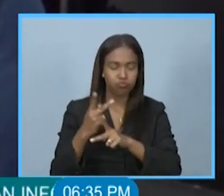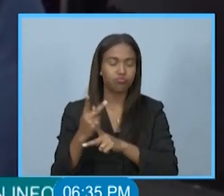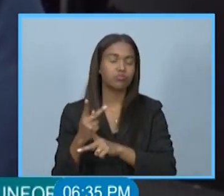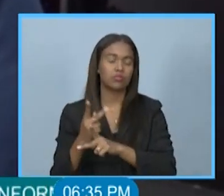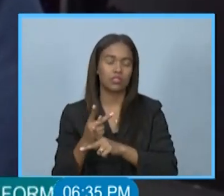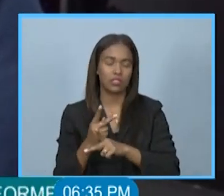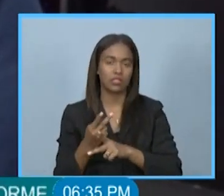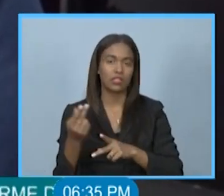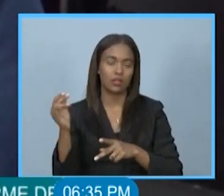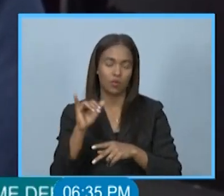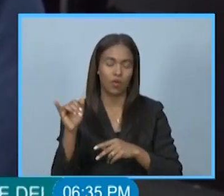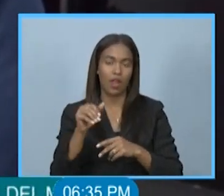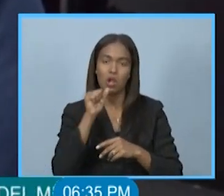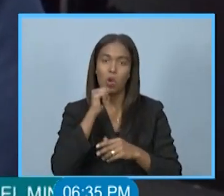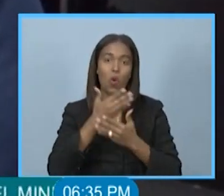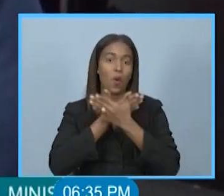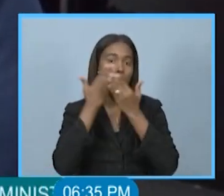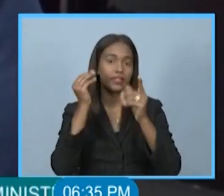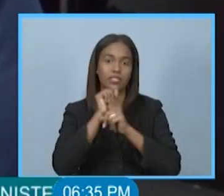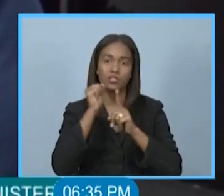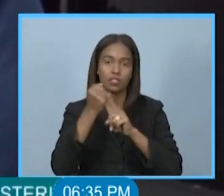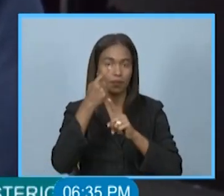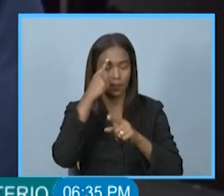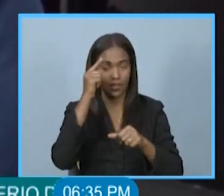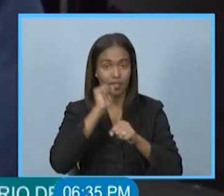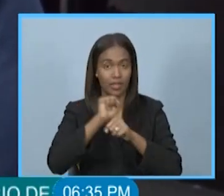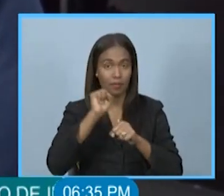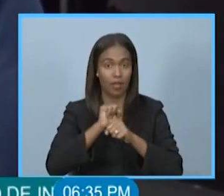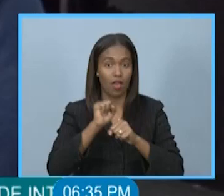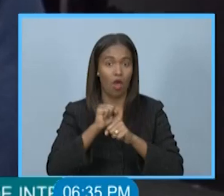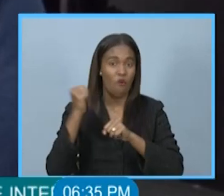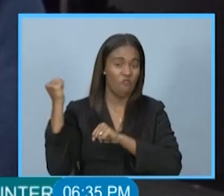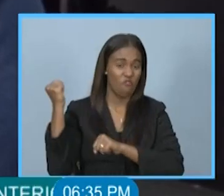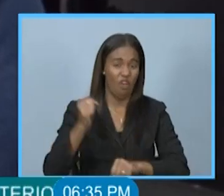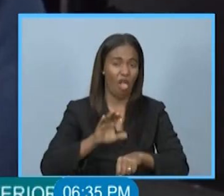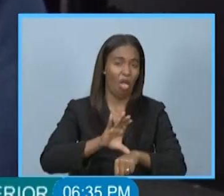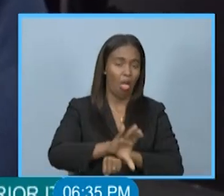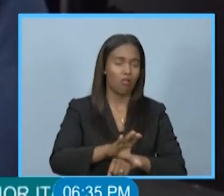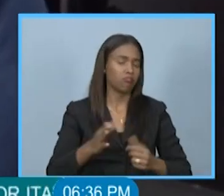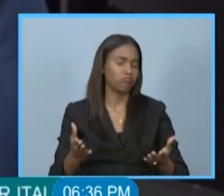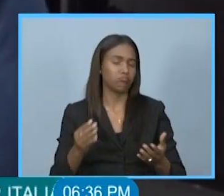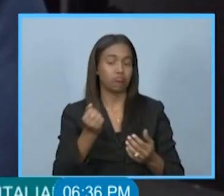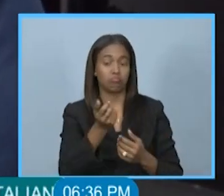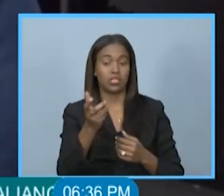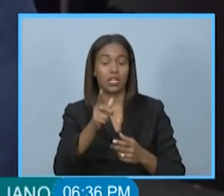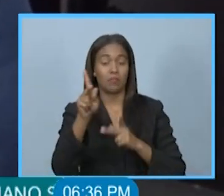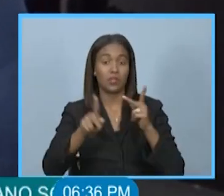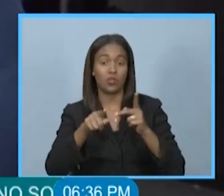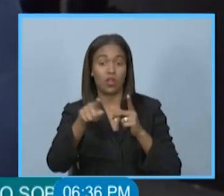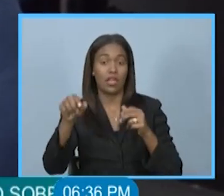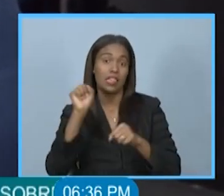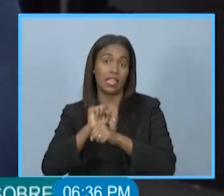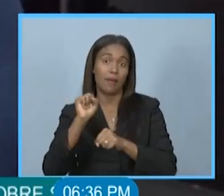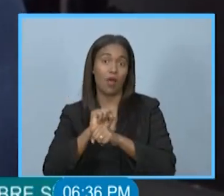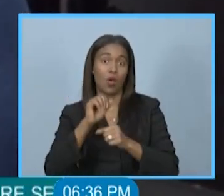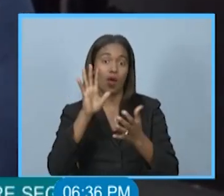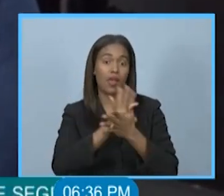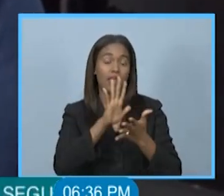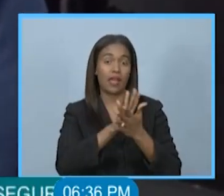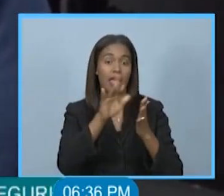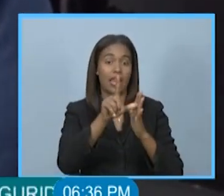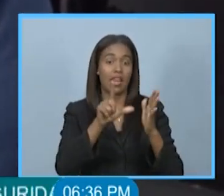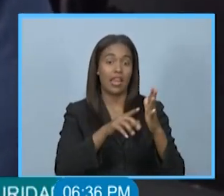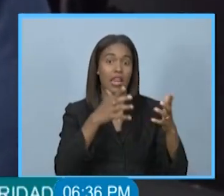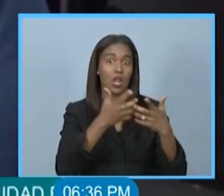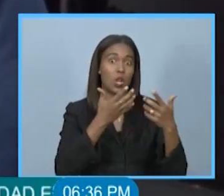hay real y efectivamente condiciones de trabajo forzoso hay un grupo de trabajadores indocumentados y yo creo que el gobierno ahí